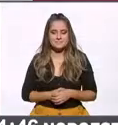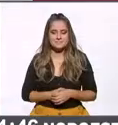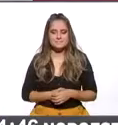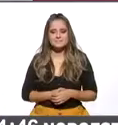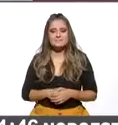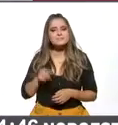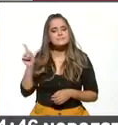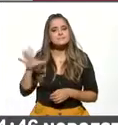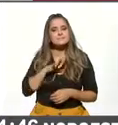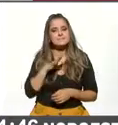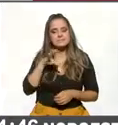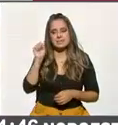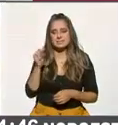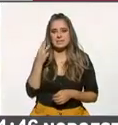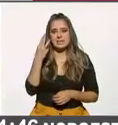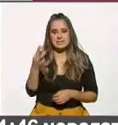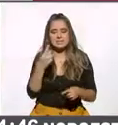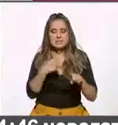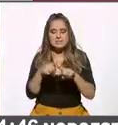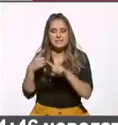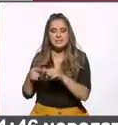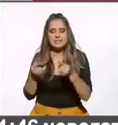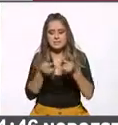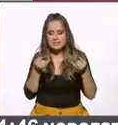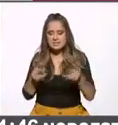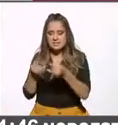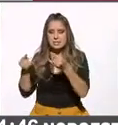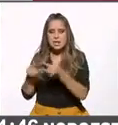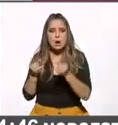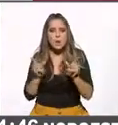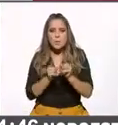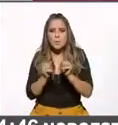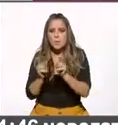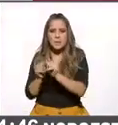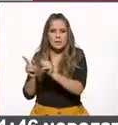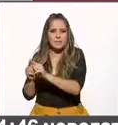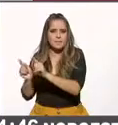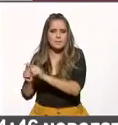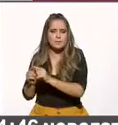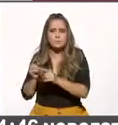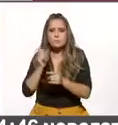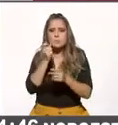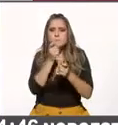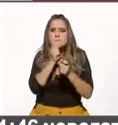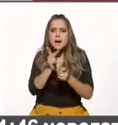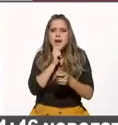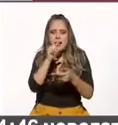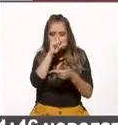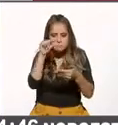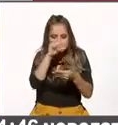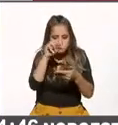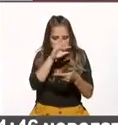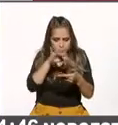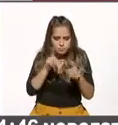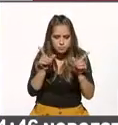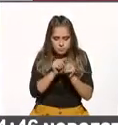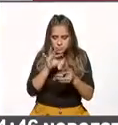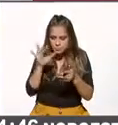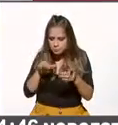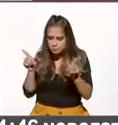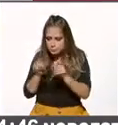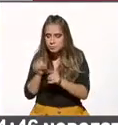Son 63 minificciones, cuentos brevísimos, apenas de unas cuantas palabras. Intenta llevarnos a toda una gama